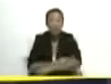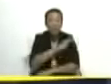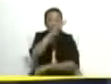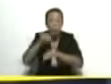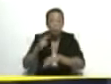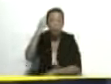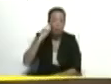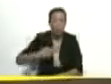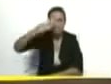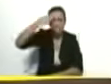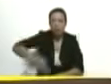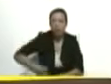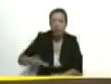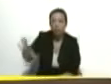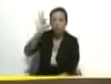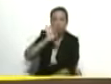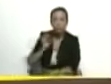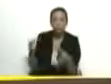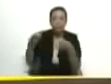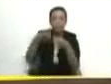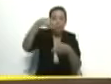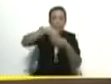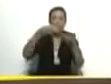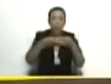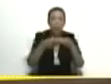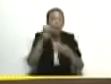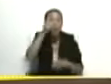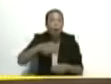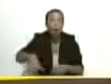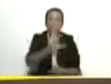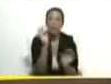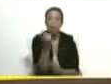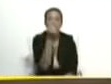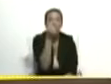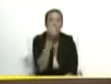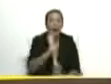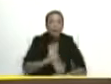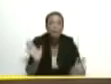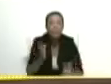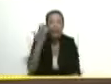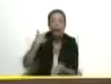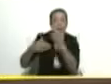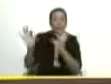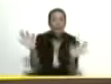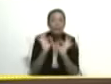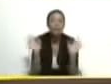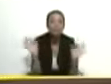Nacional Bolivariana o al pueblo? Nunca.